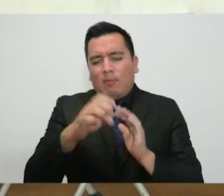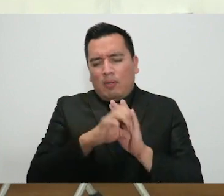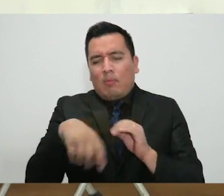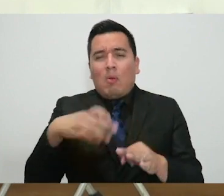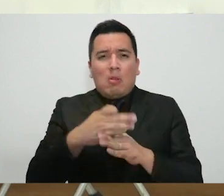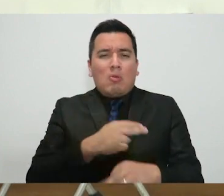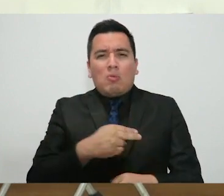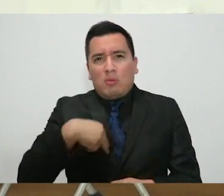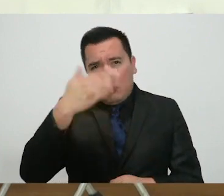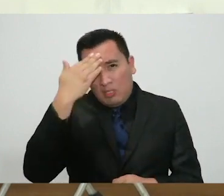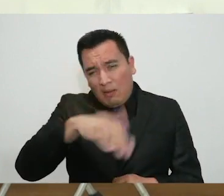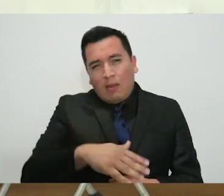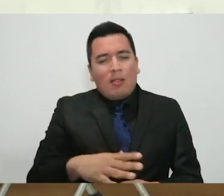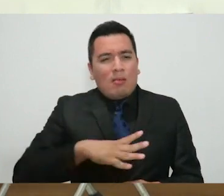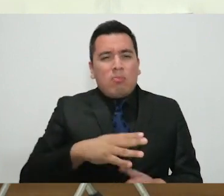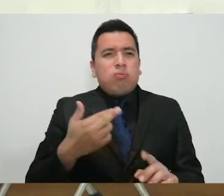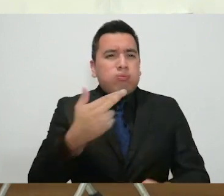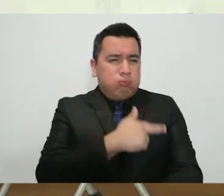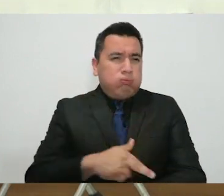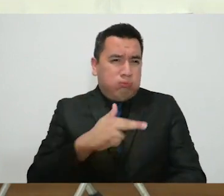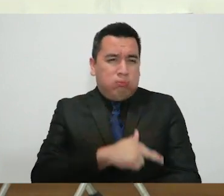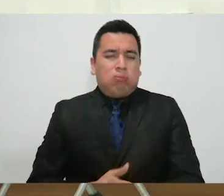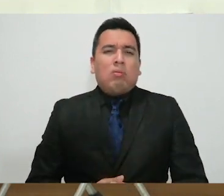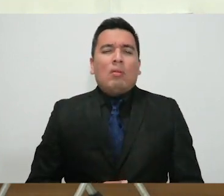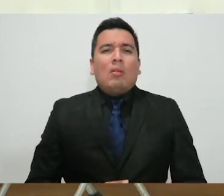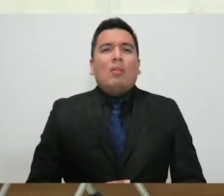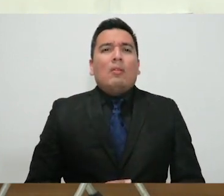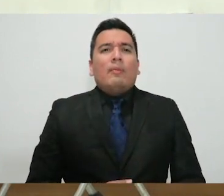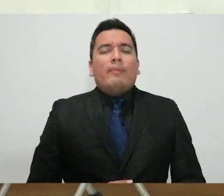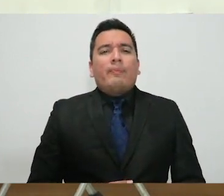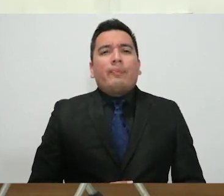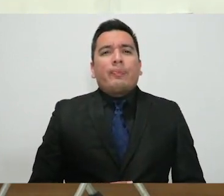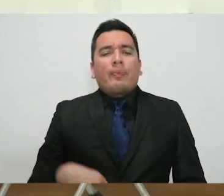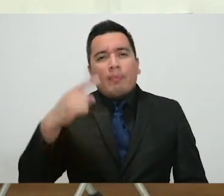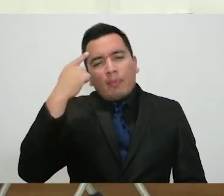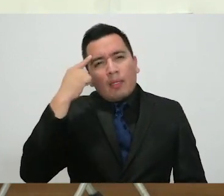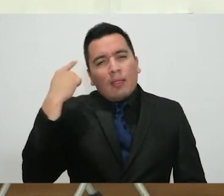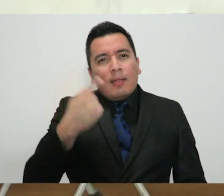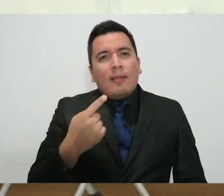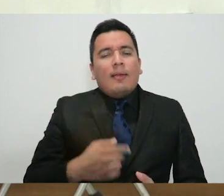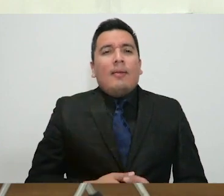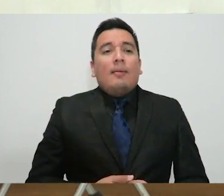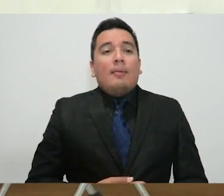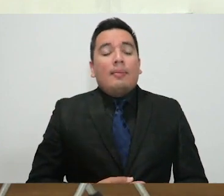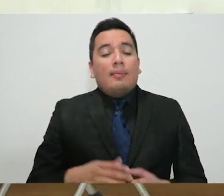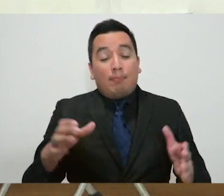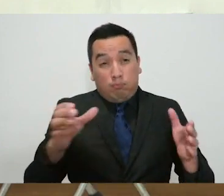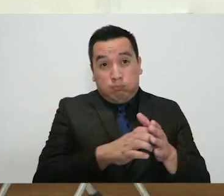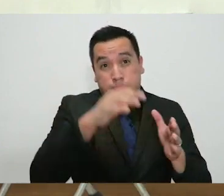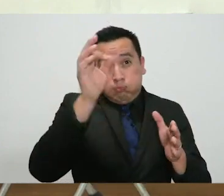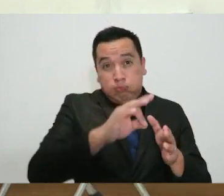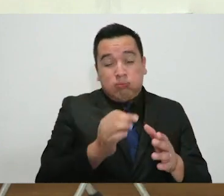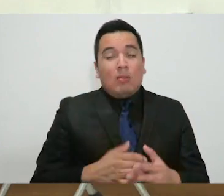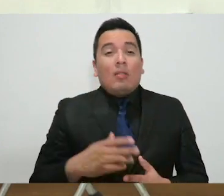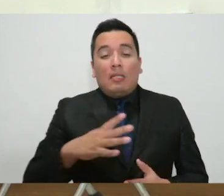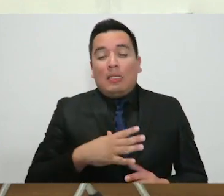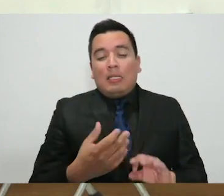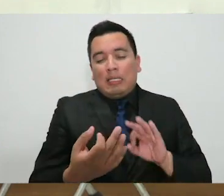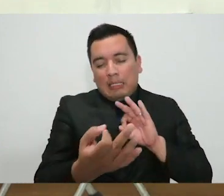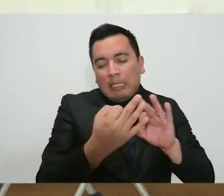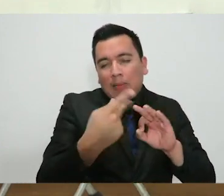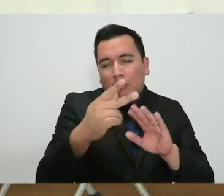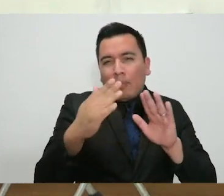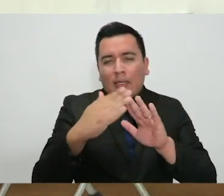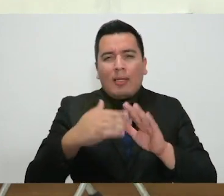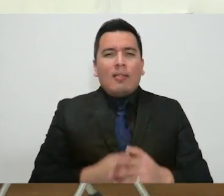ahora sabemos todo el sistema electoral está hecho para que las casillas se instalen muy cerca